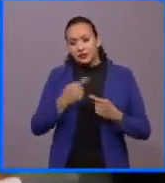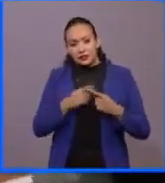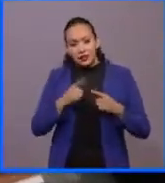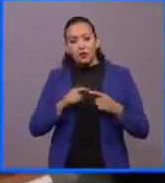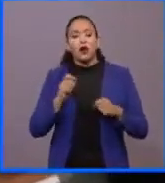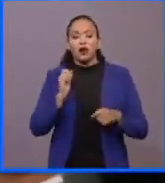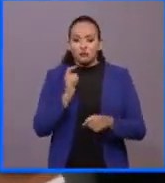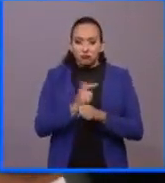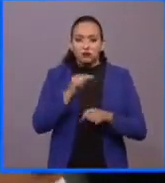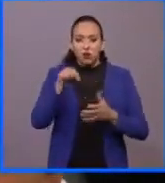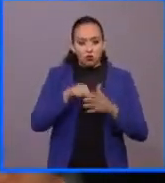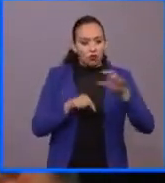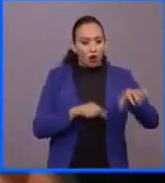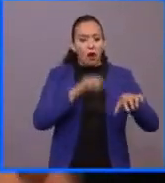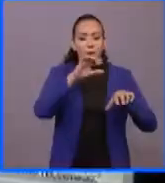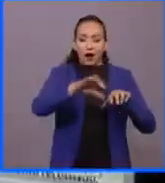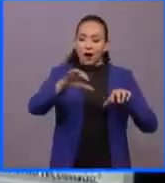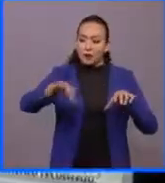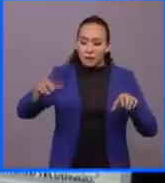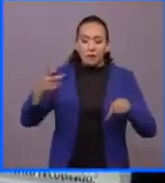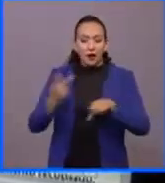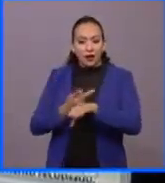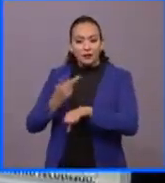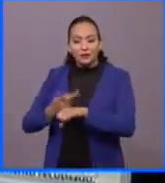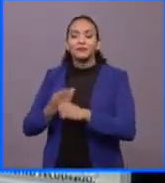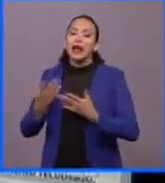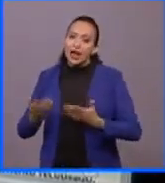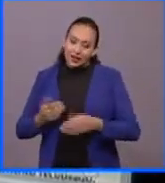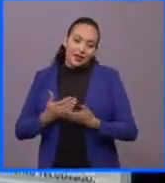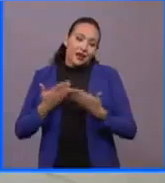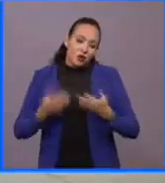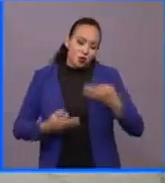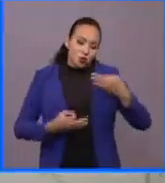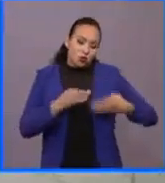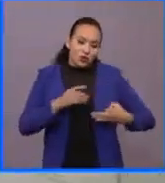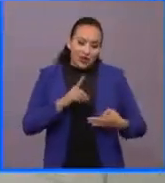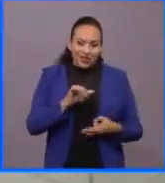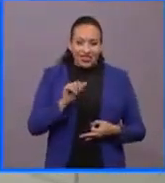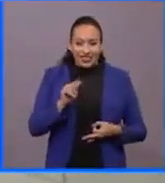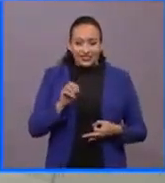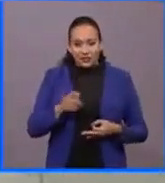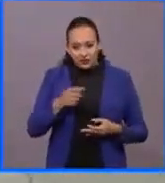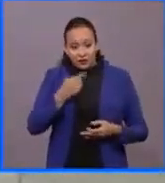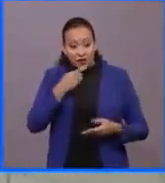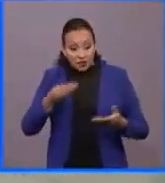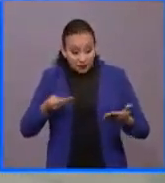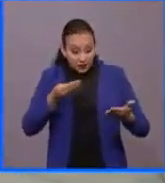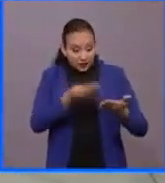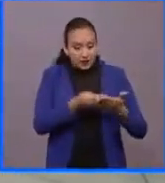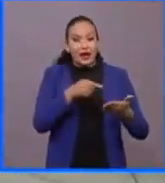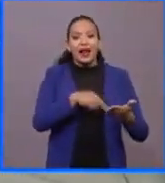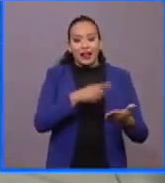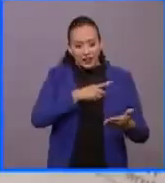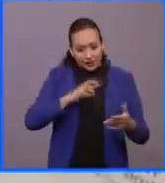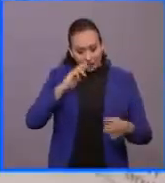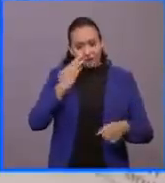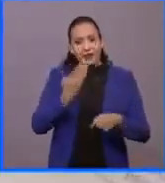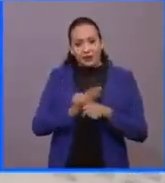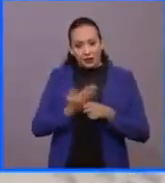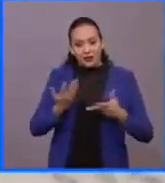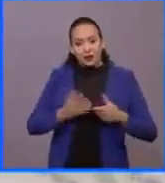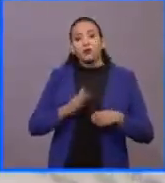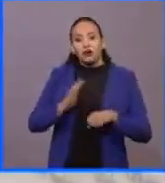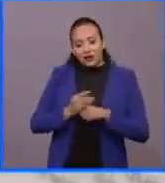sucesivo o continuo, la competencia corresponde al juzgado de distrito en el que se presentó la demanda, ya que tuvo conocimiento